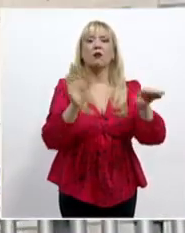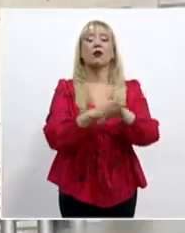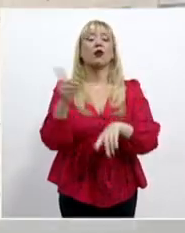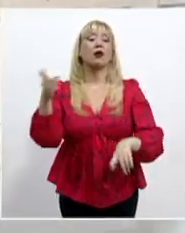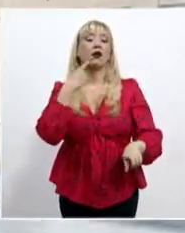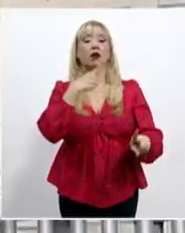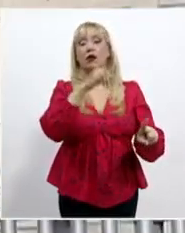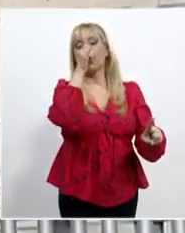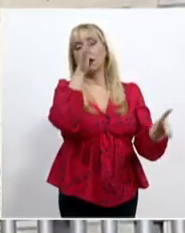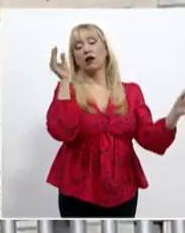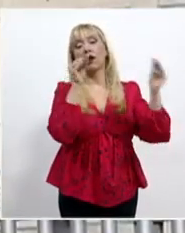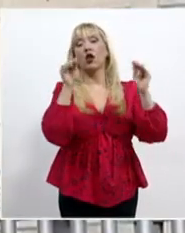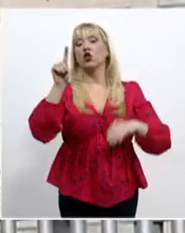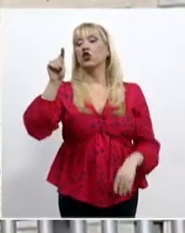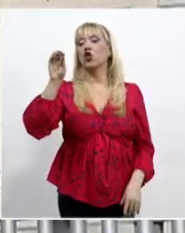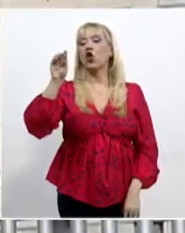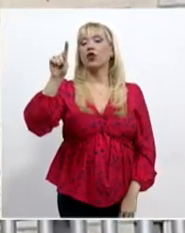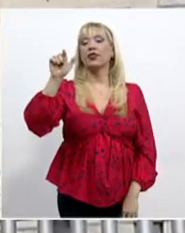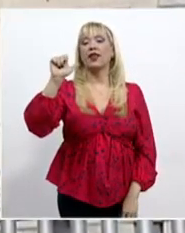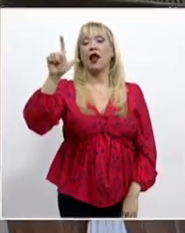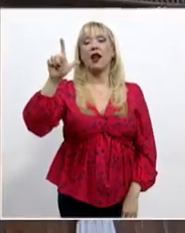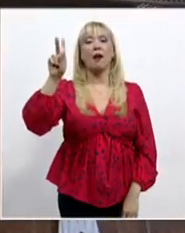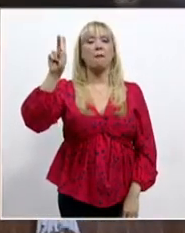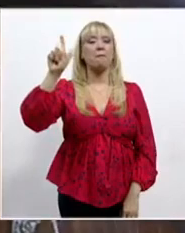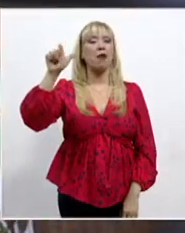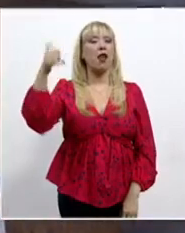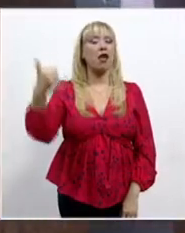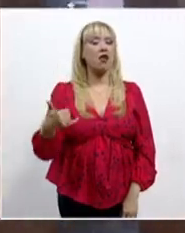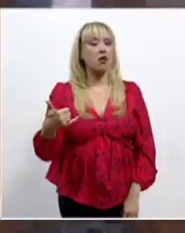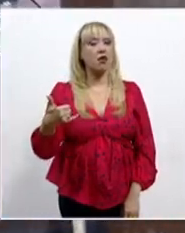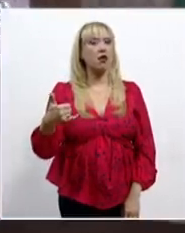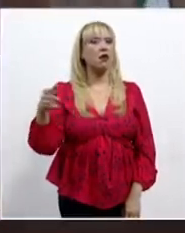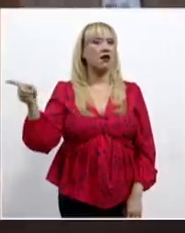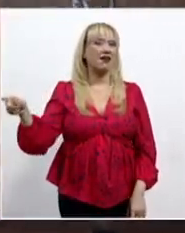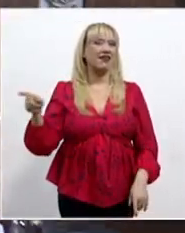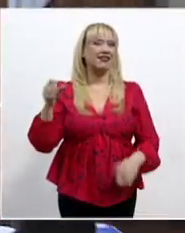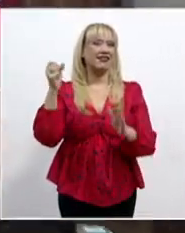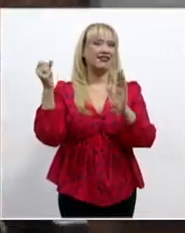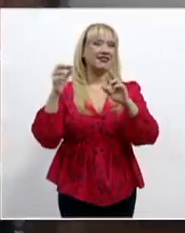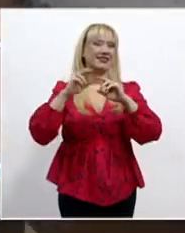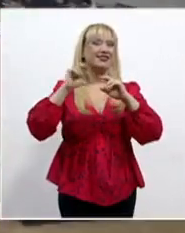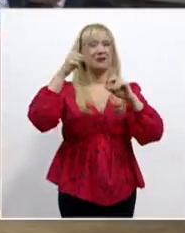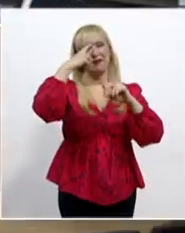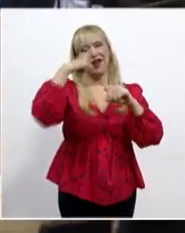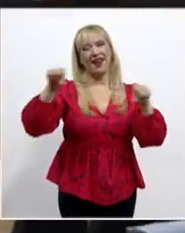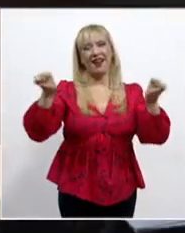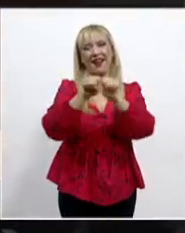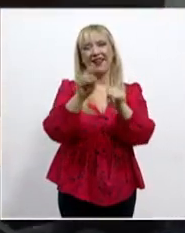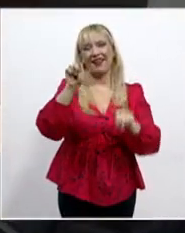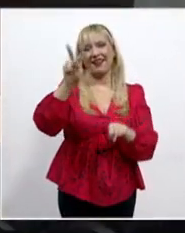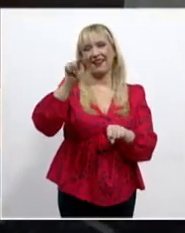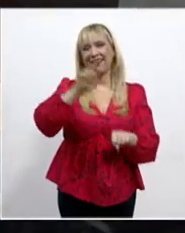de la empresa Total Play en contra de la sentencia de la Sala Regional Especializada que le impuso una multa de